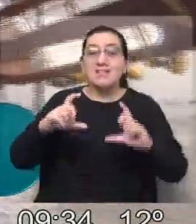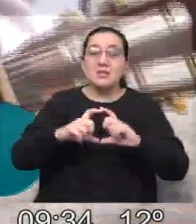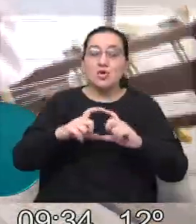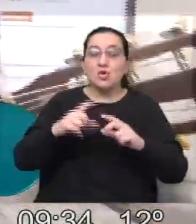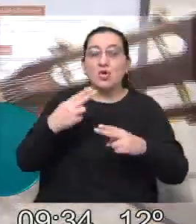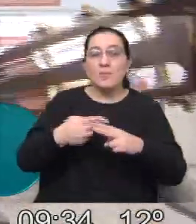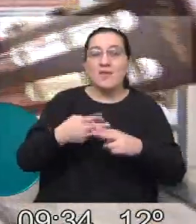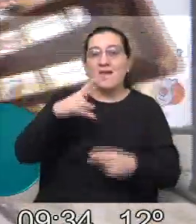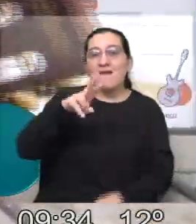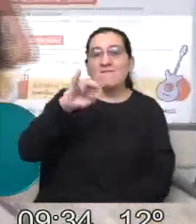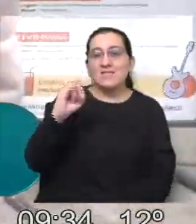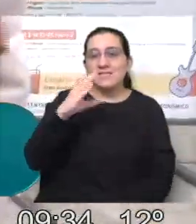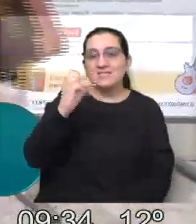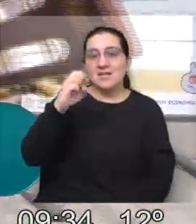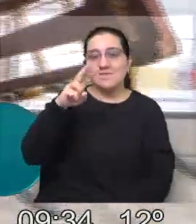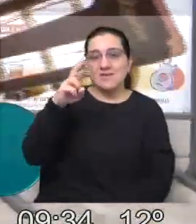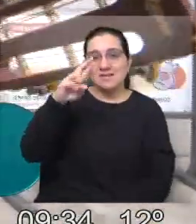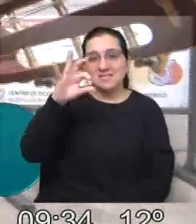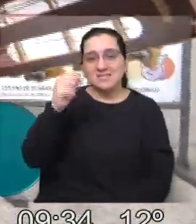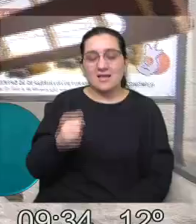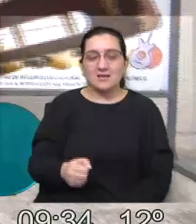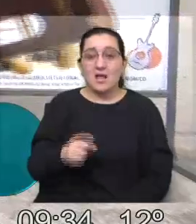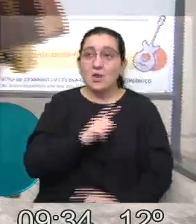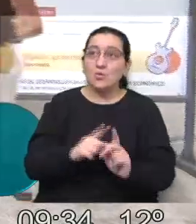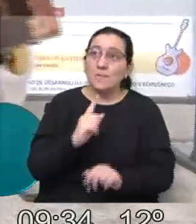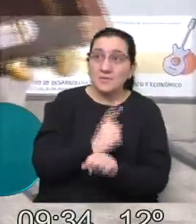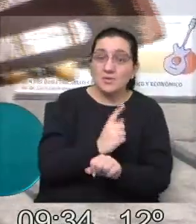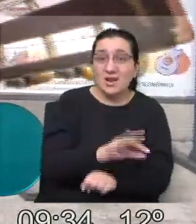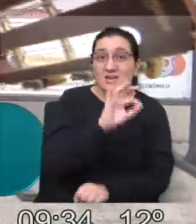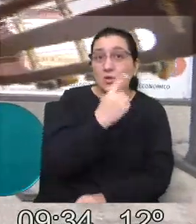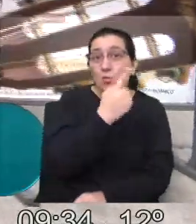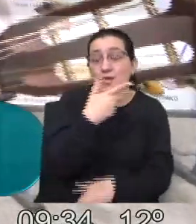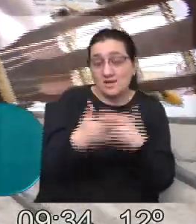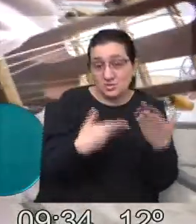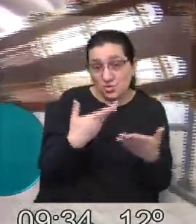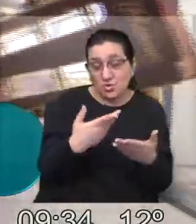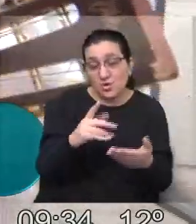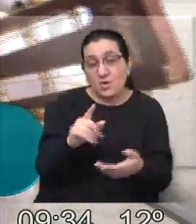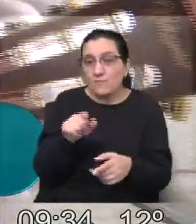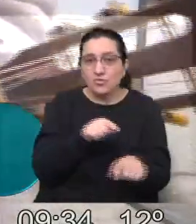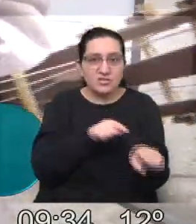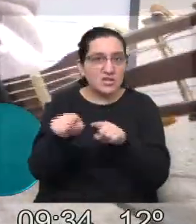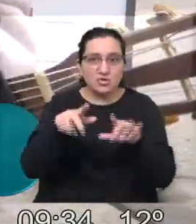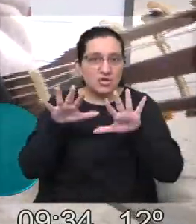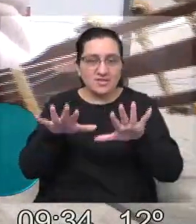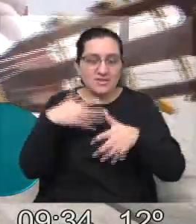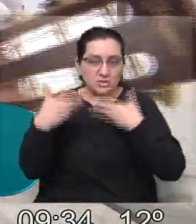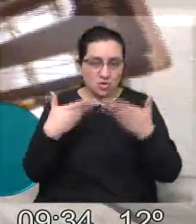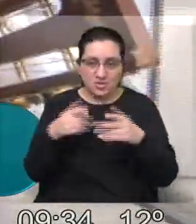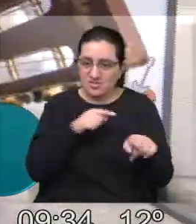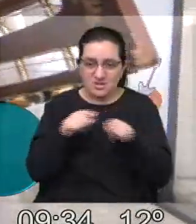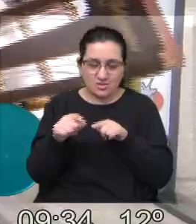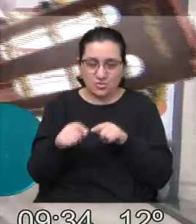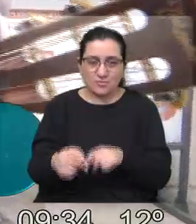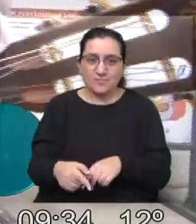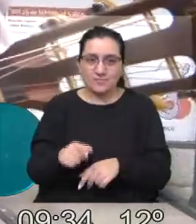muchos pibes que de repente tienen tu edad eligen hacer un tema, ver cómo pega, ver si pueden traer algo. Vos, no, te la jugaste 10 canciones, ¿no? Acá